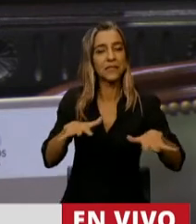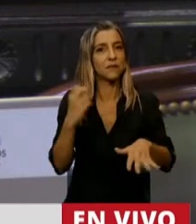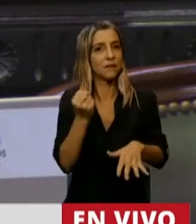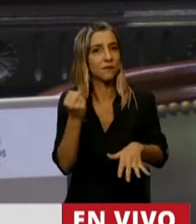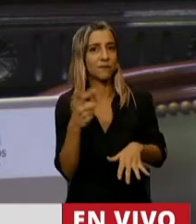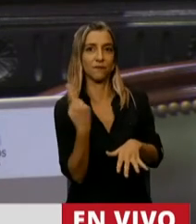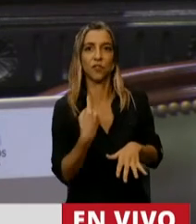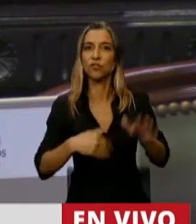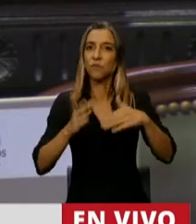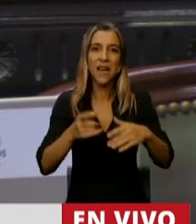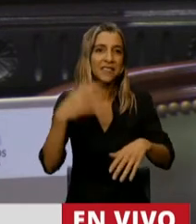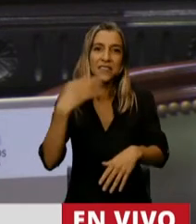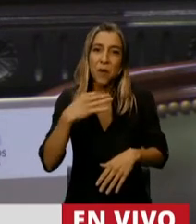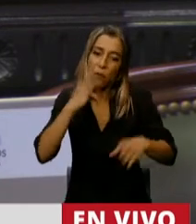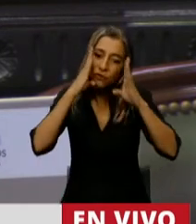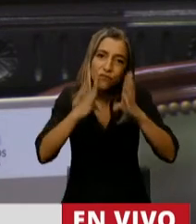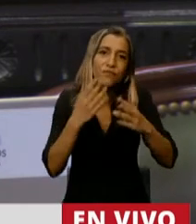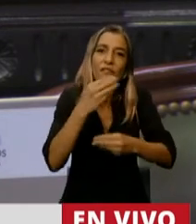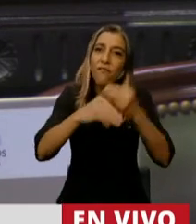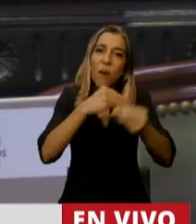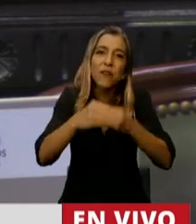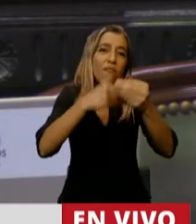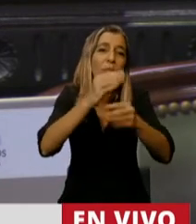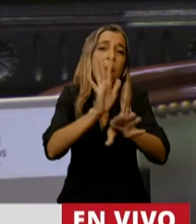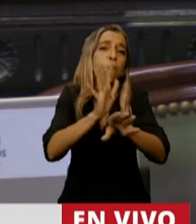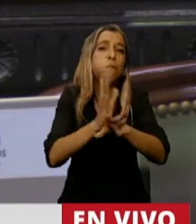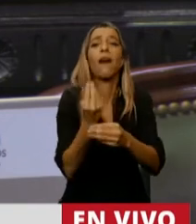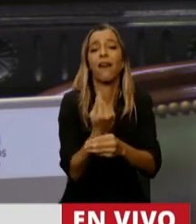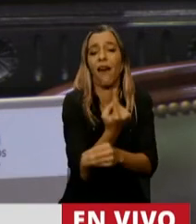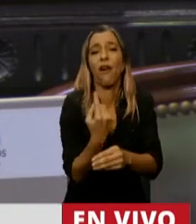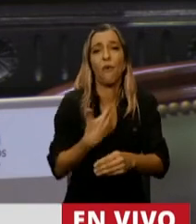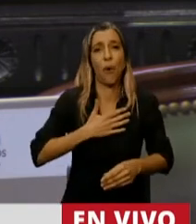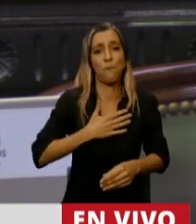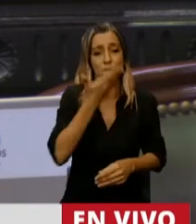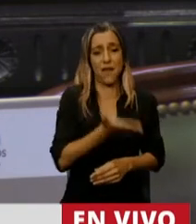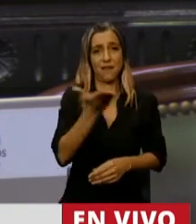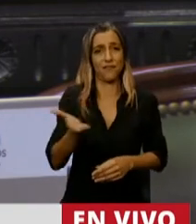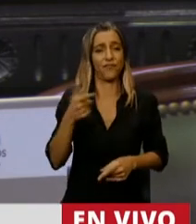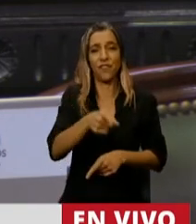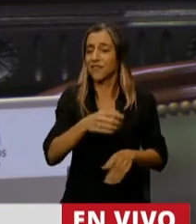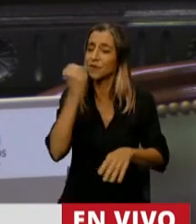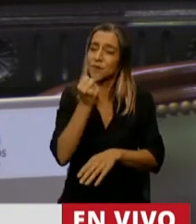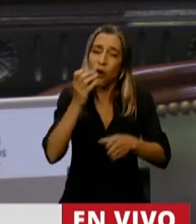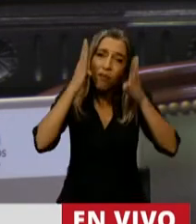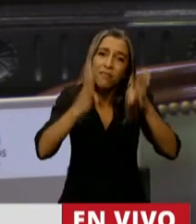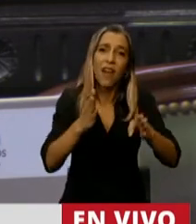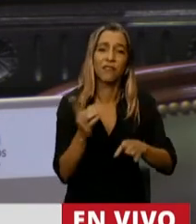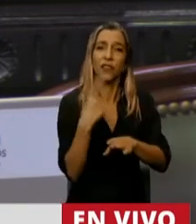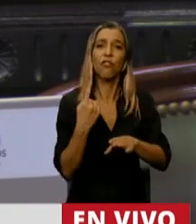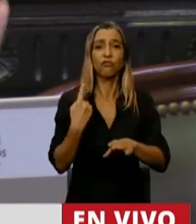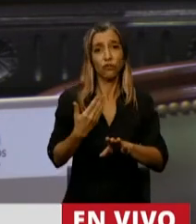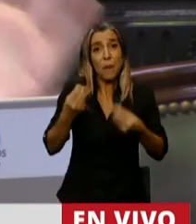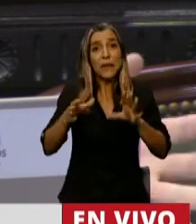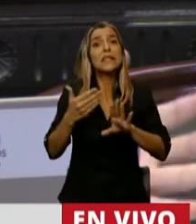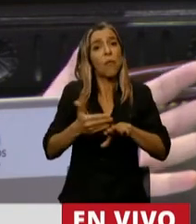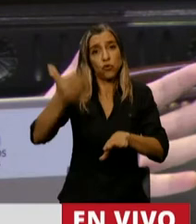priorizar a la familia, al ser humano, que es lo que primero que empezamos a hacer cuando gobernamos a partir del 10 de diciembre y empezamos